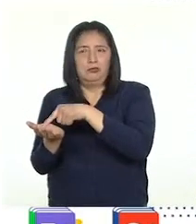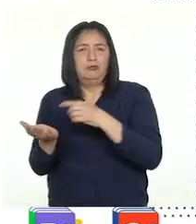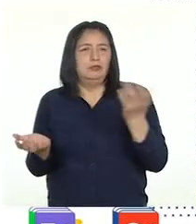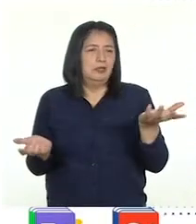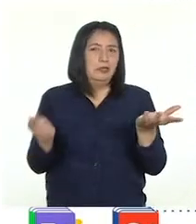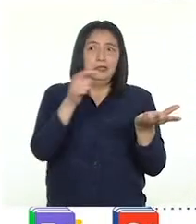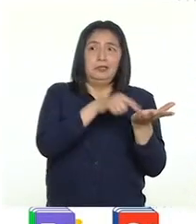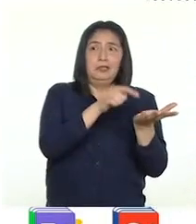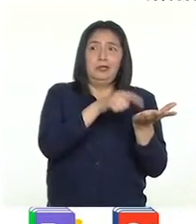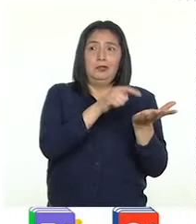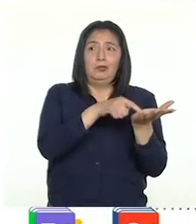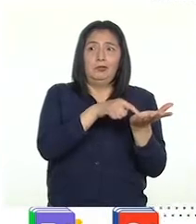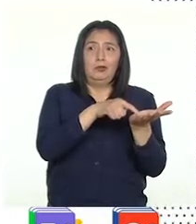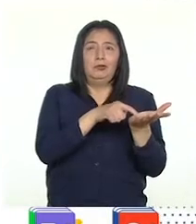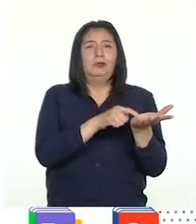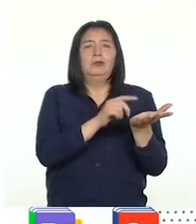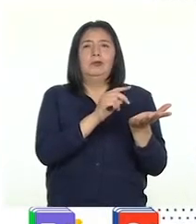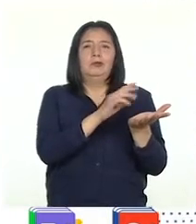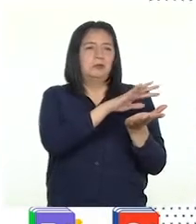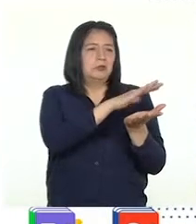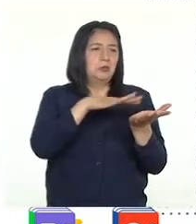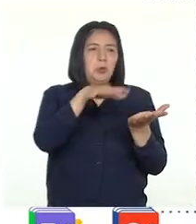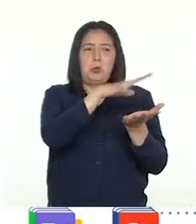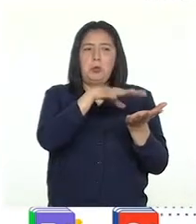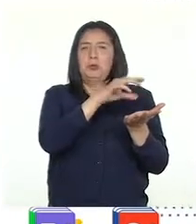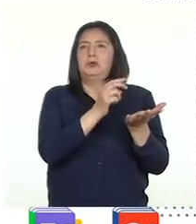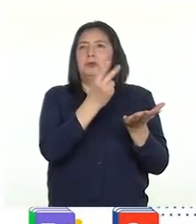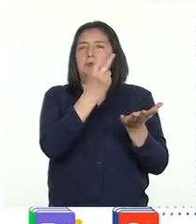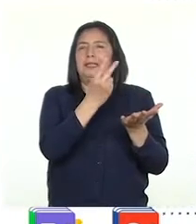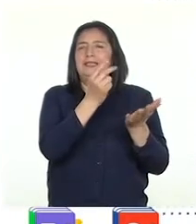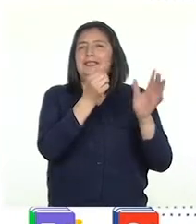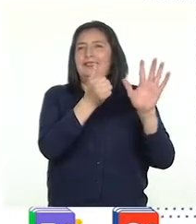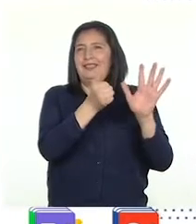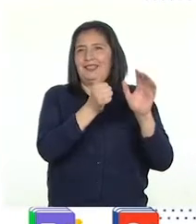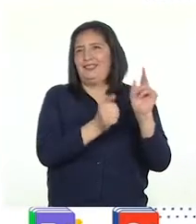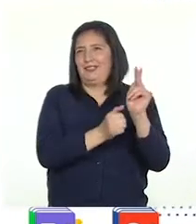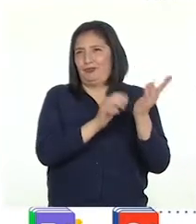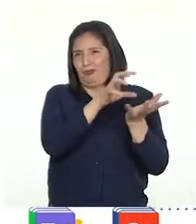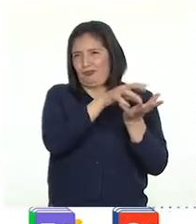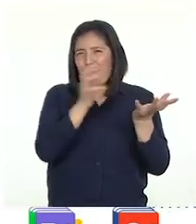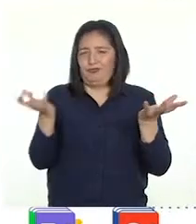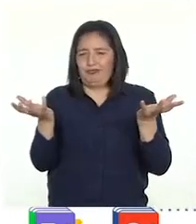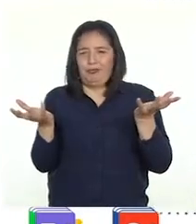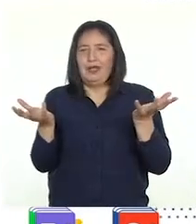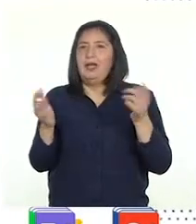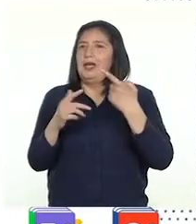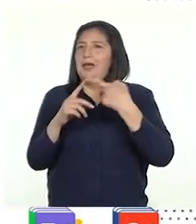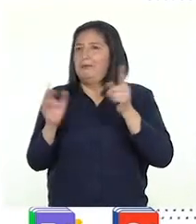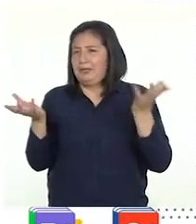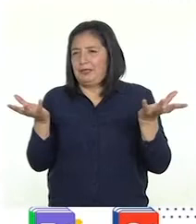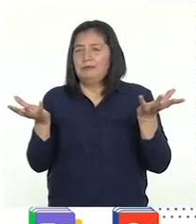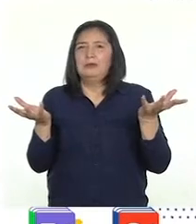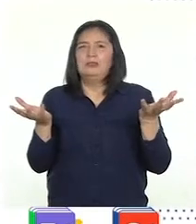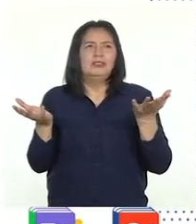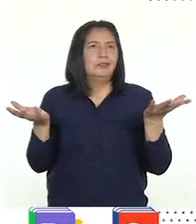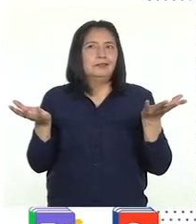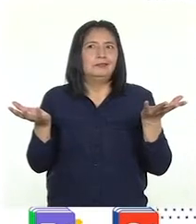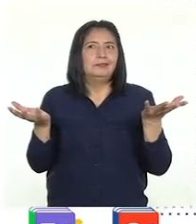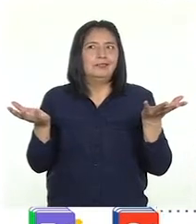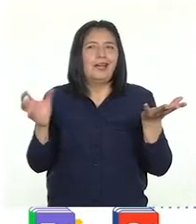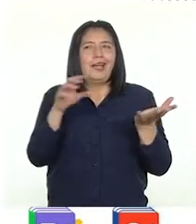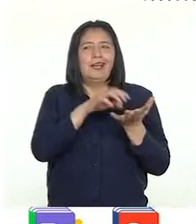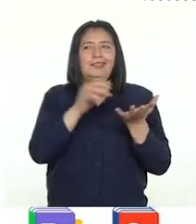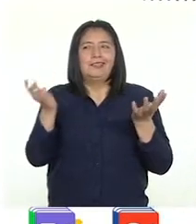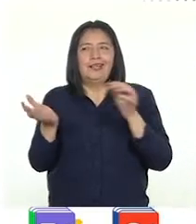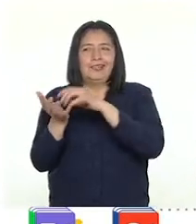Y en el otro lado tiene pesas equivalentes a 26 kilogramos. Empecemos por quitar en ambos